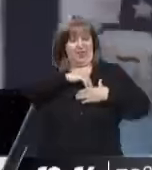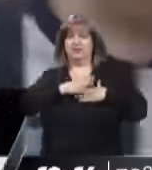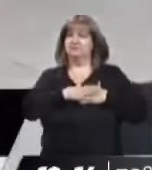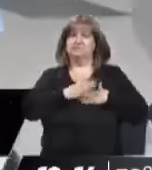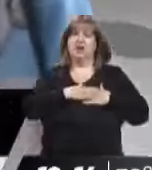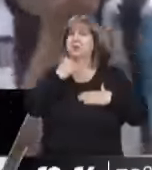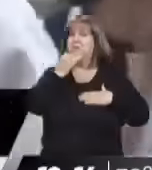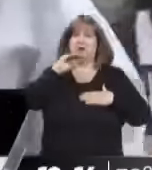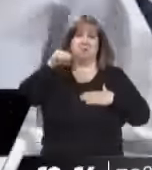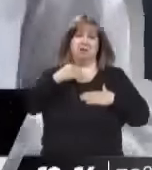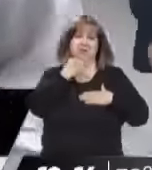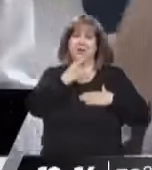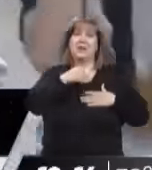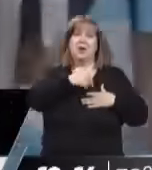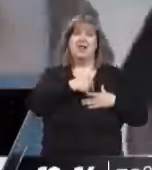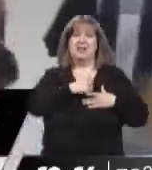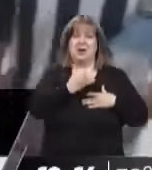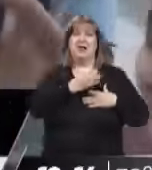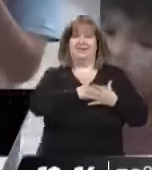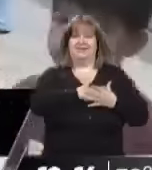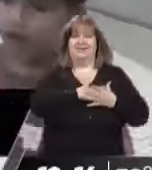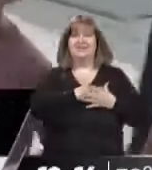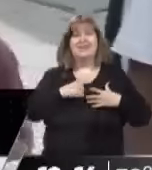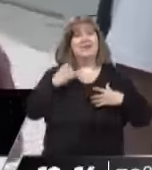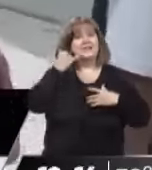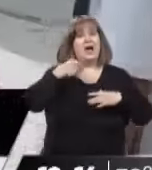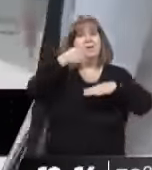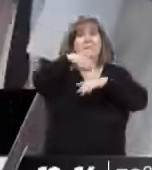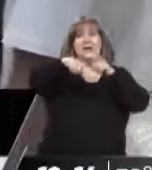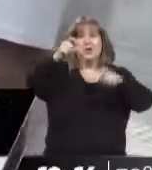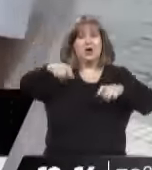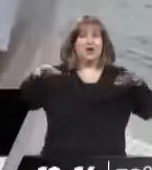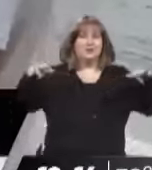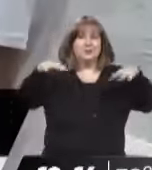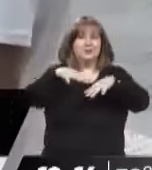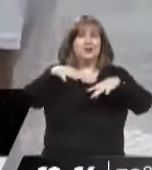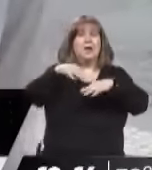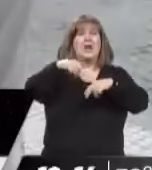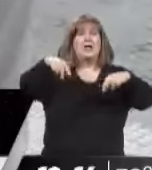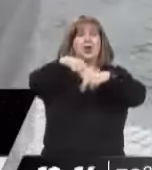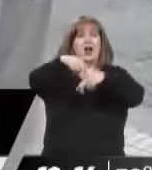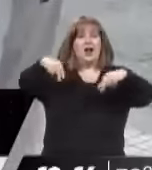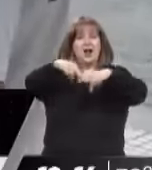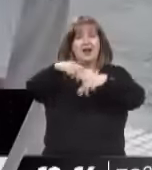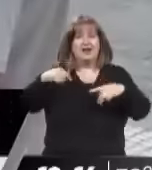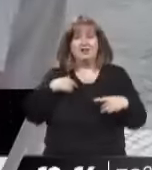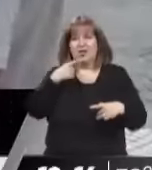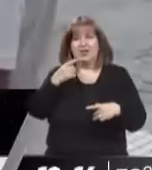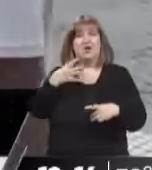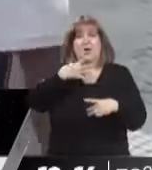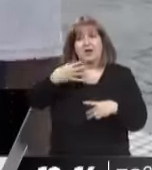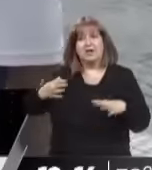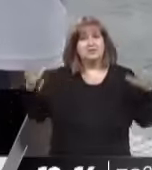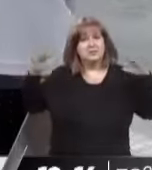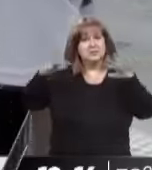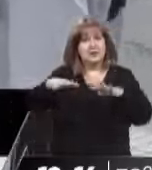¡Qué genio! Bueno, gente que nos encontramos en la peatonal, evidentemente esto es una previa de lo que va a ser el fin de semana, porque lo dijo acá el amigo de